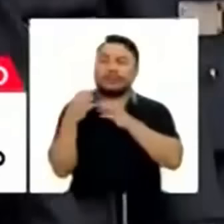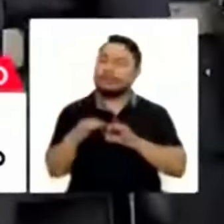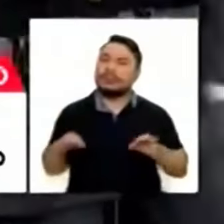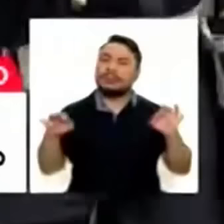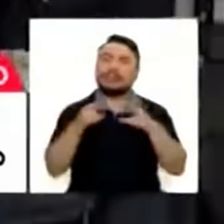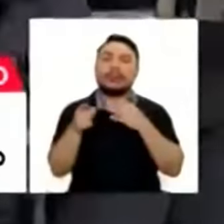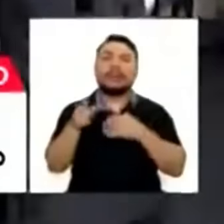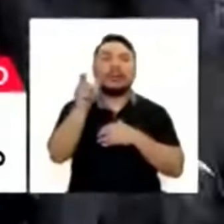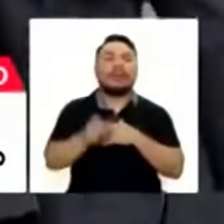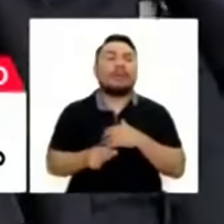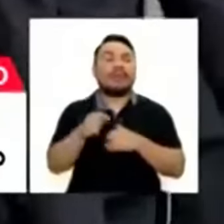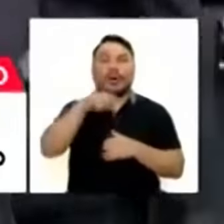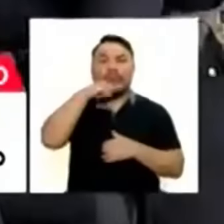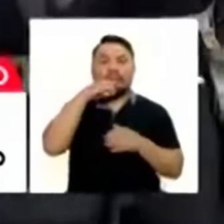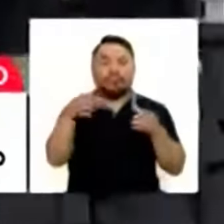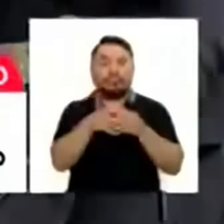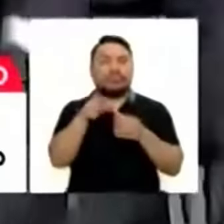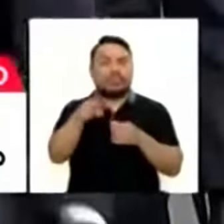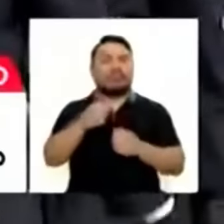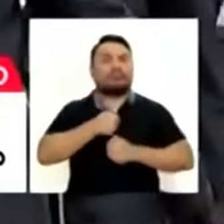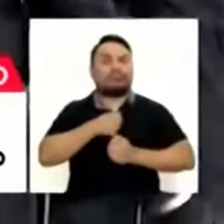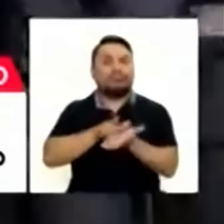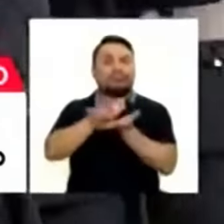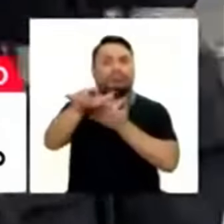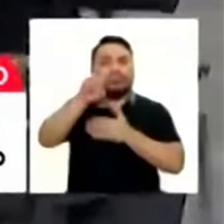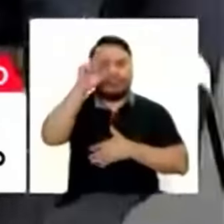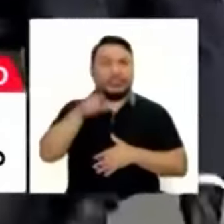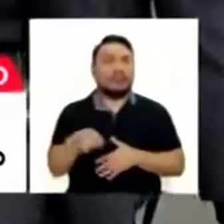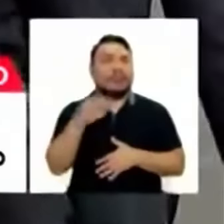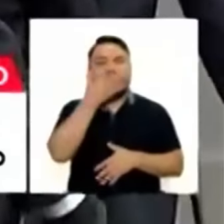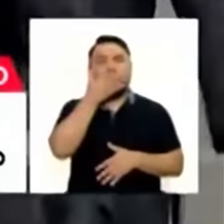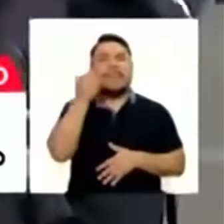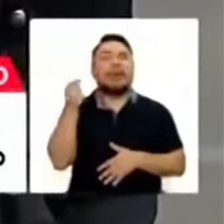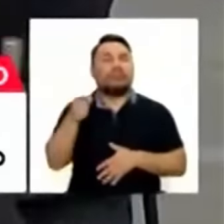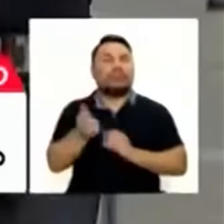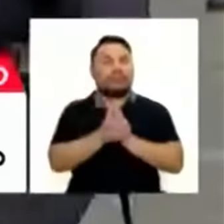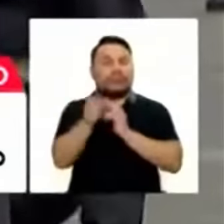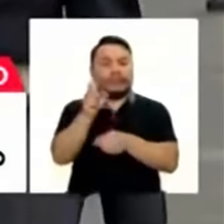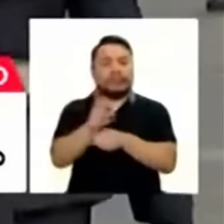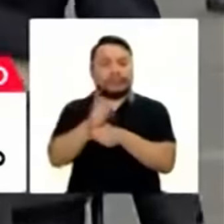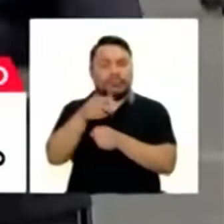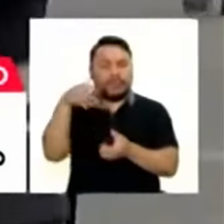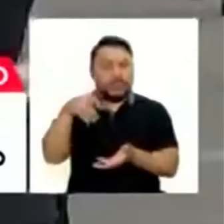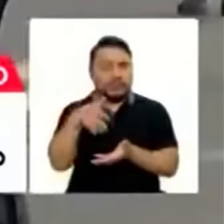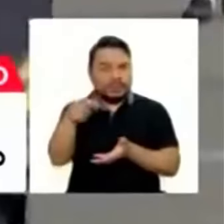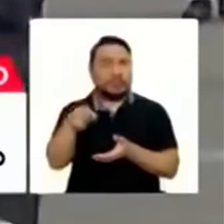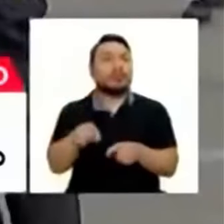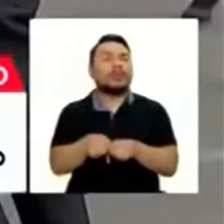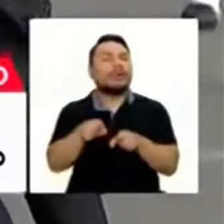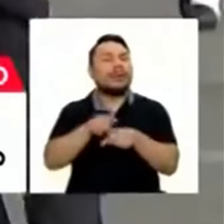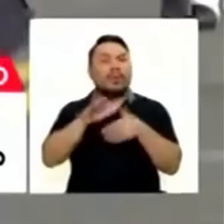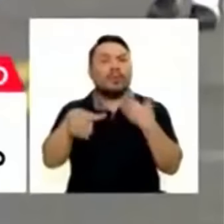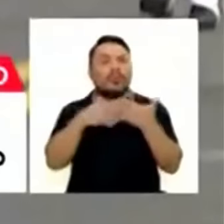Como personal femenino de la Fuerza Aérea, con lo mejor de su talento y vocación por el estudio dentro de una concepción de gran